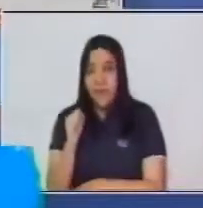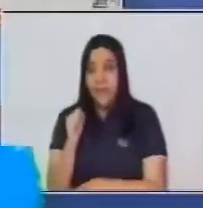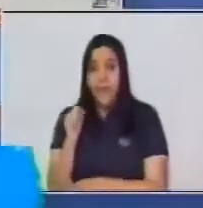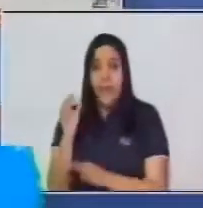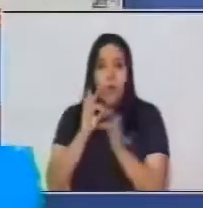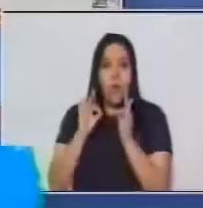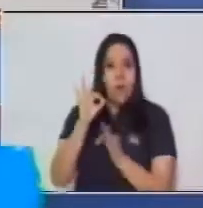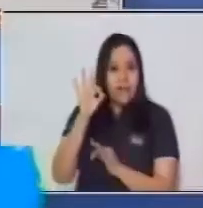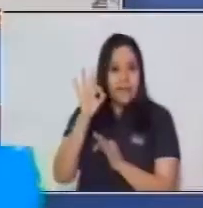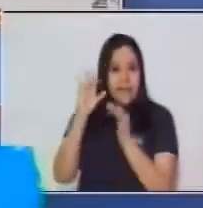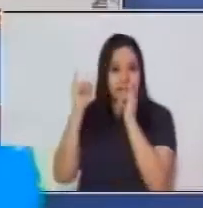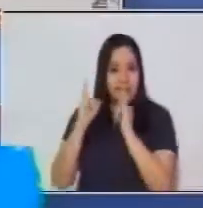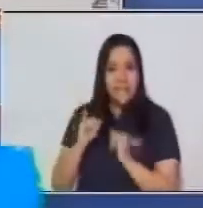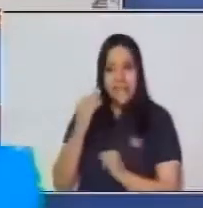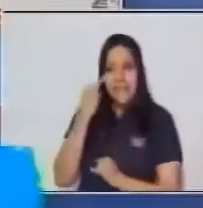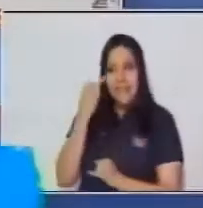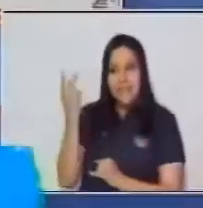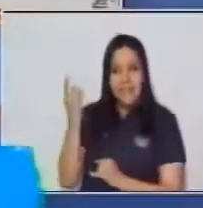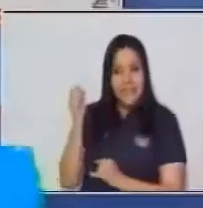¿O el 3?